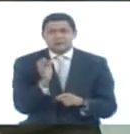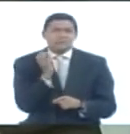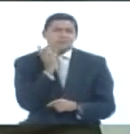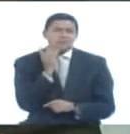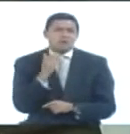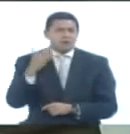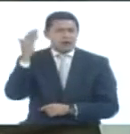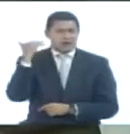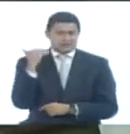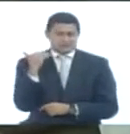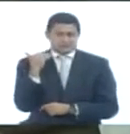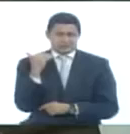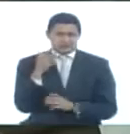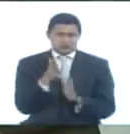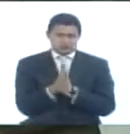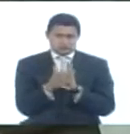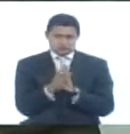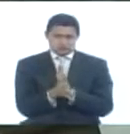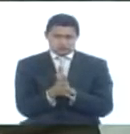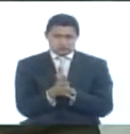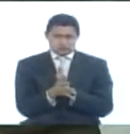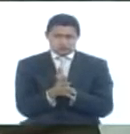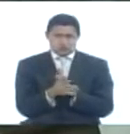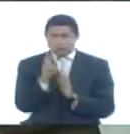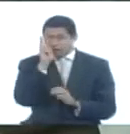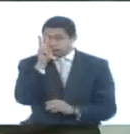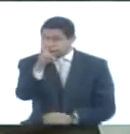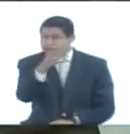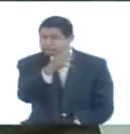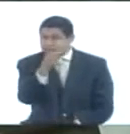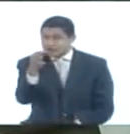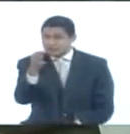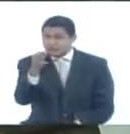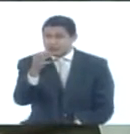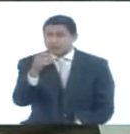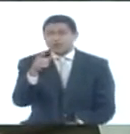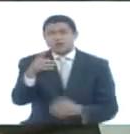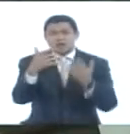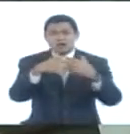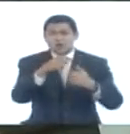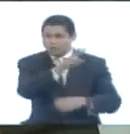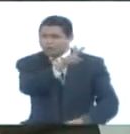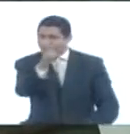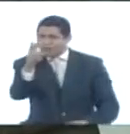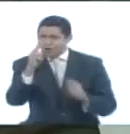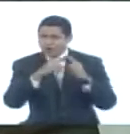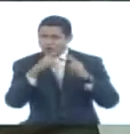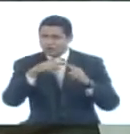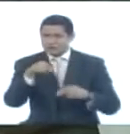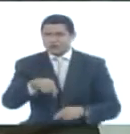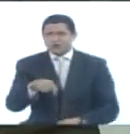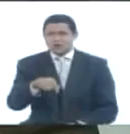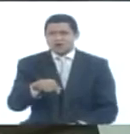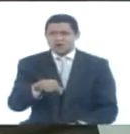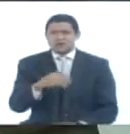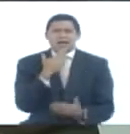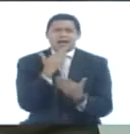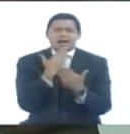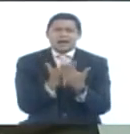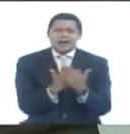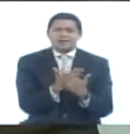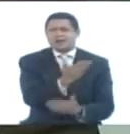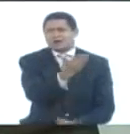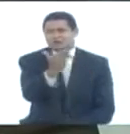en la primera parte, sobre lo que es la agudeza visual, que son tratadas con estos equipos que pudimos conocer el día de hoy. Nosotros le